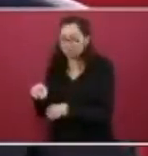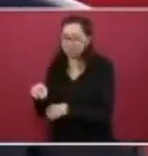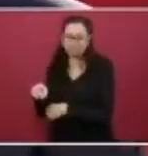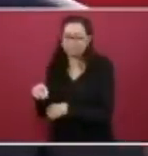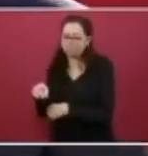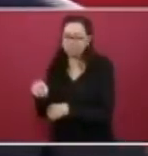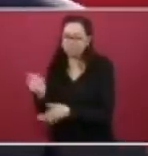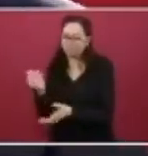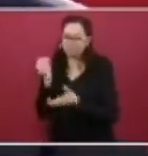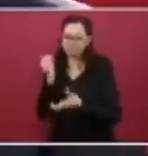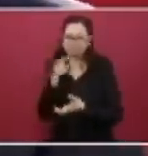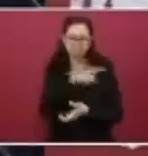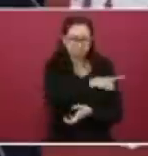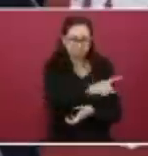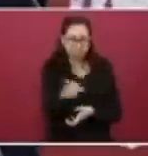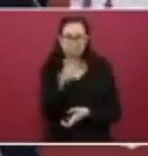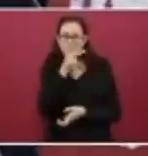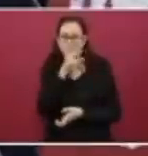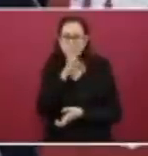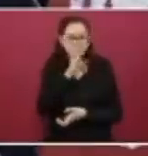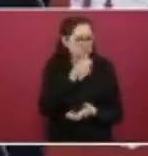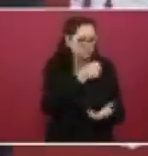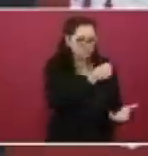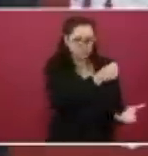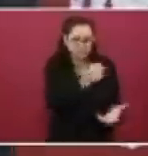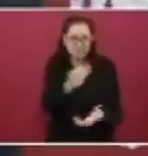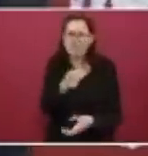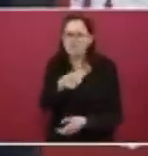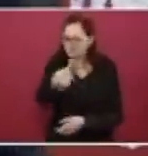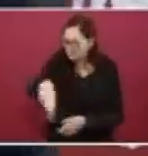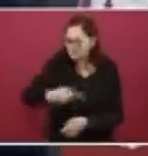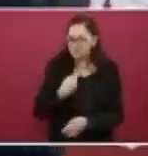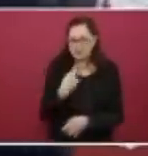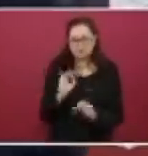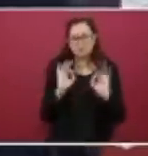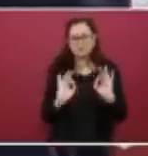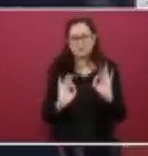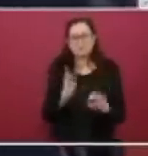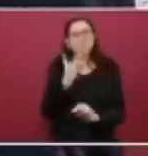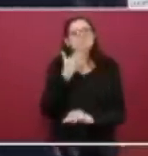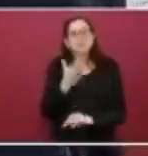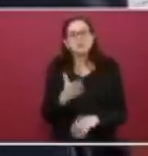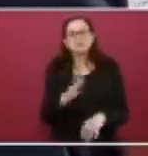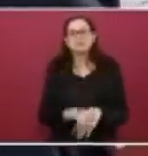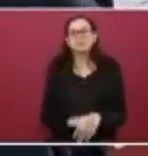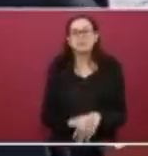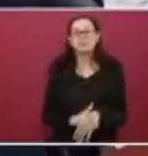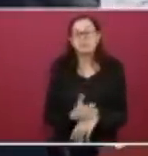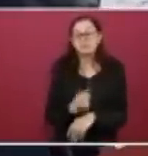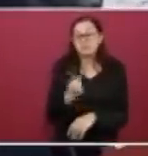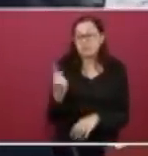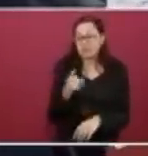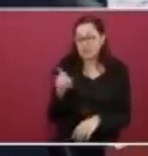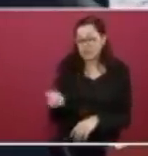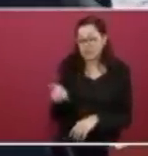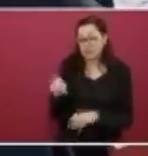qué bien que me preguntas es porque esta organización está muy cercana